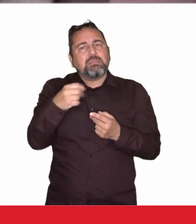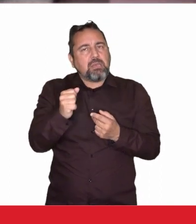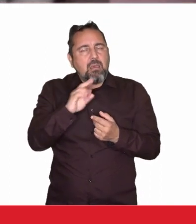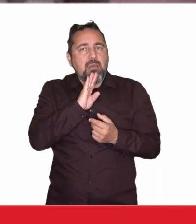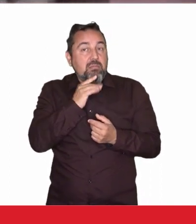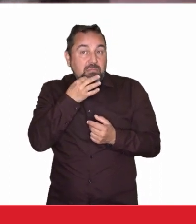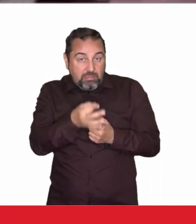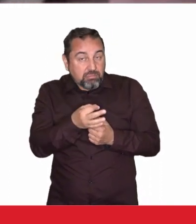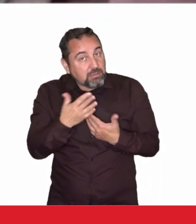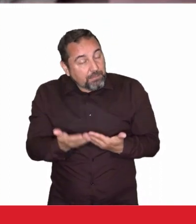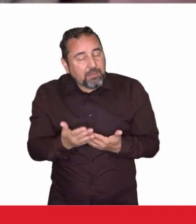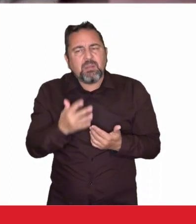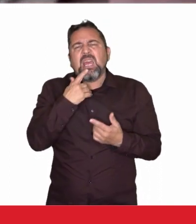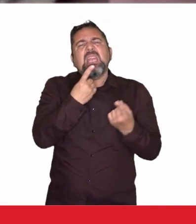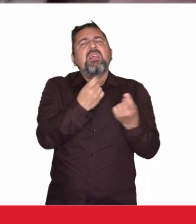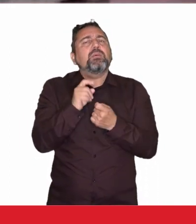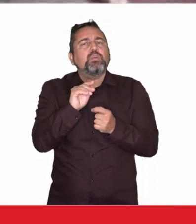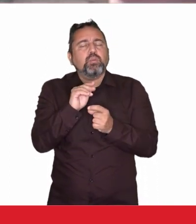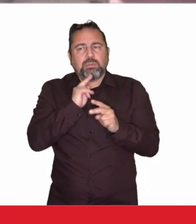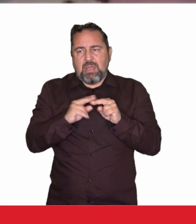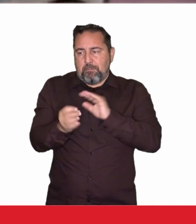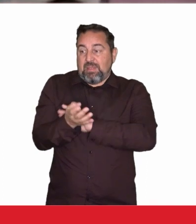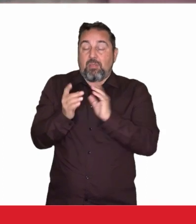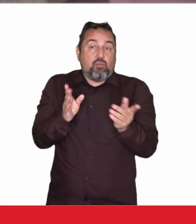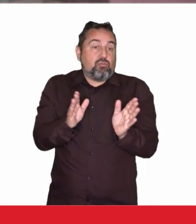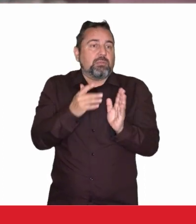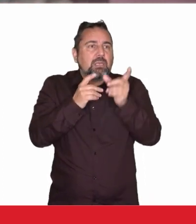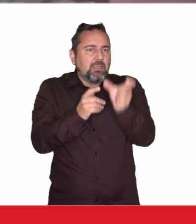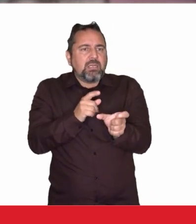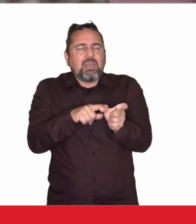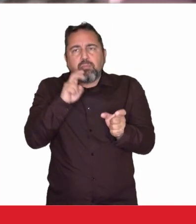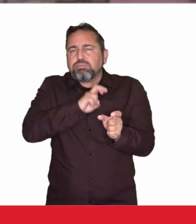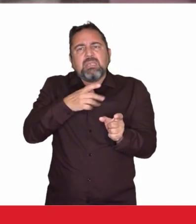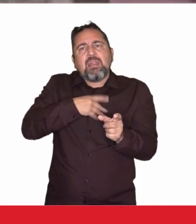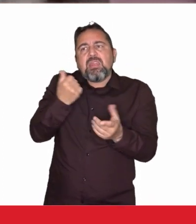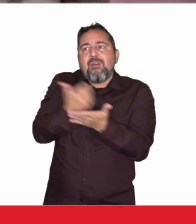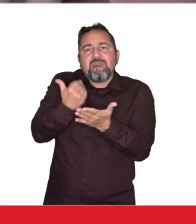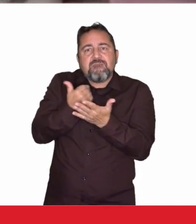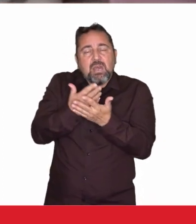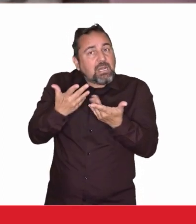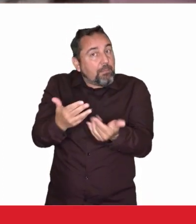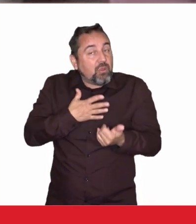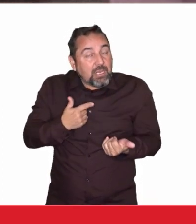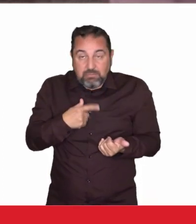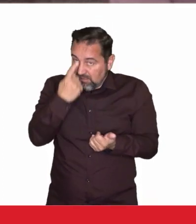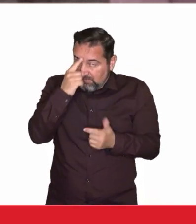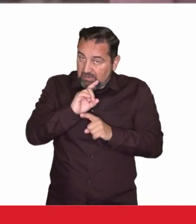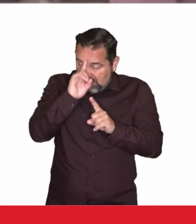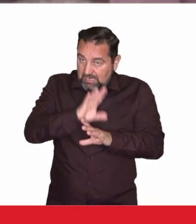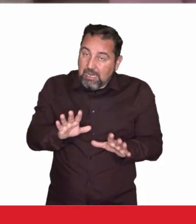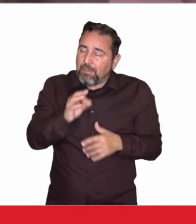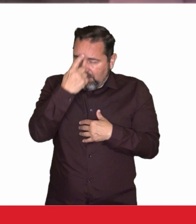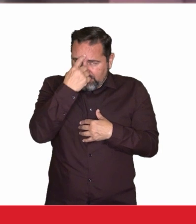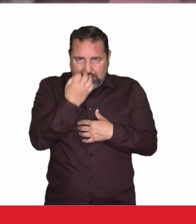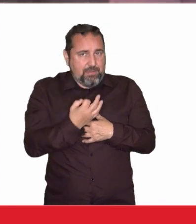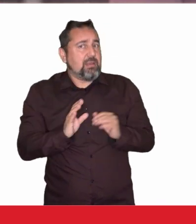que comentaba también Arantxa, las necesidades que tiene vuestro emprendedor. Es decir, si es un emprendedor que necesita pillar pasta muy rápido, pues eso lo tienes que tener